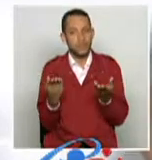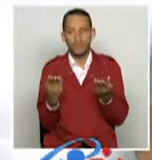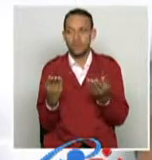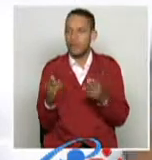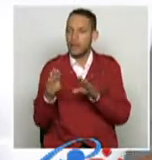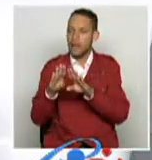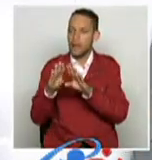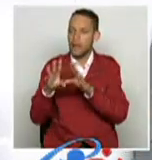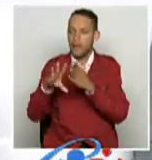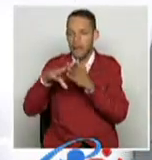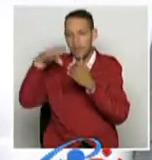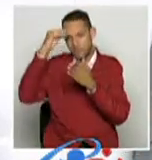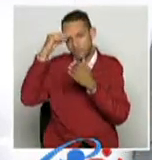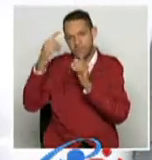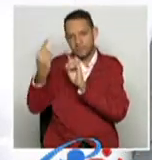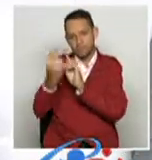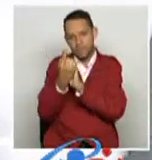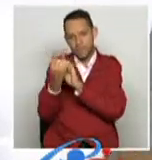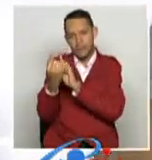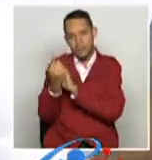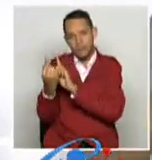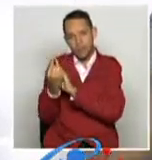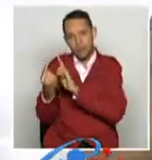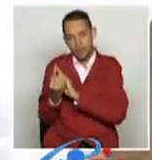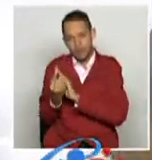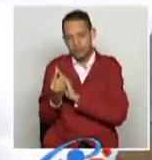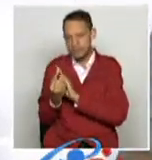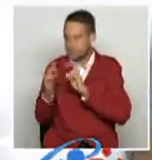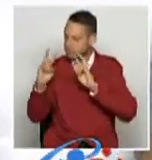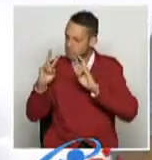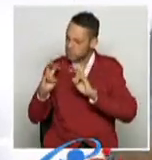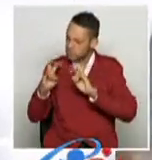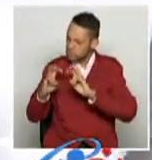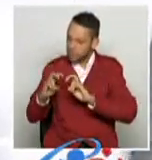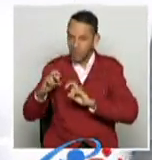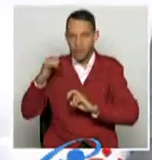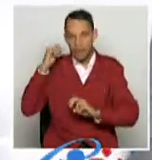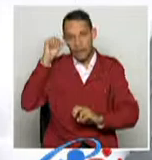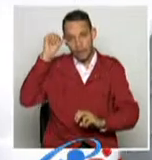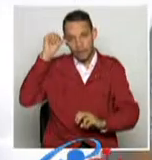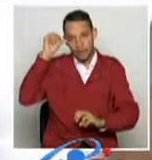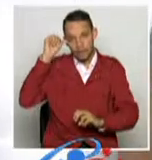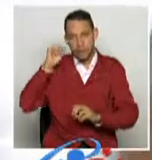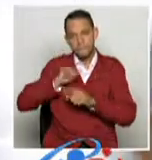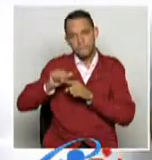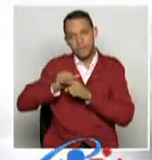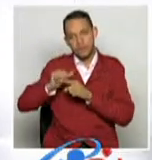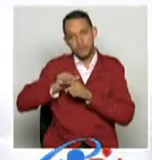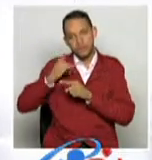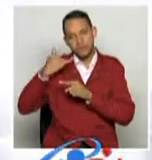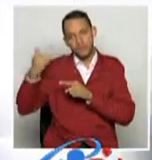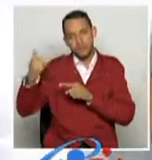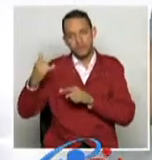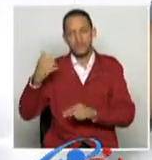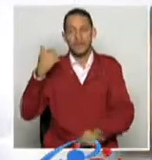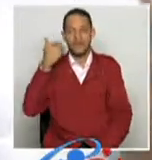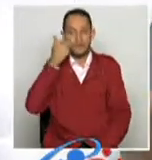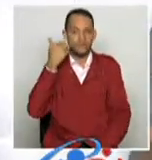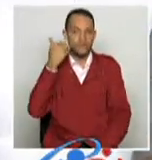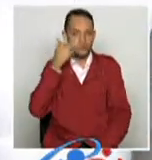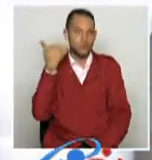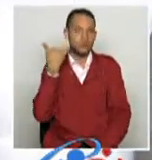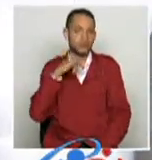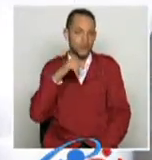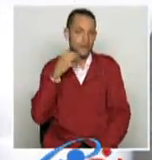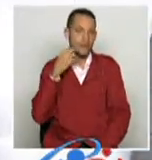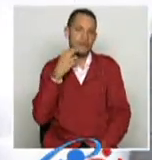puertas con el estudio de la Ayurveda, y es de identificar muy fácil una enfermedad que ya ha sido tratada, como